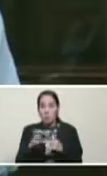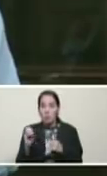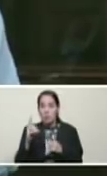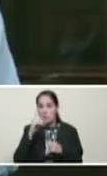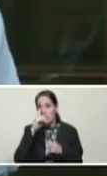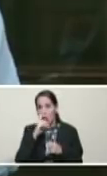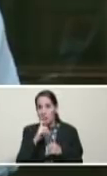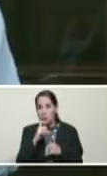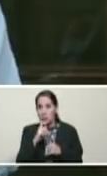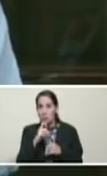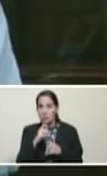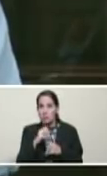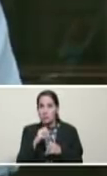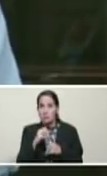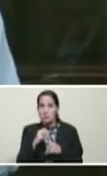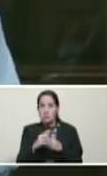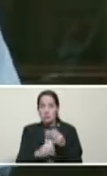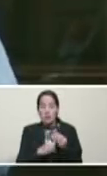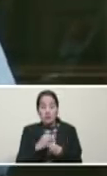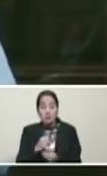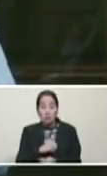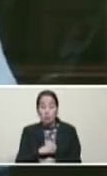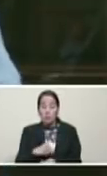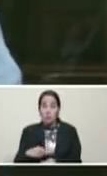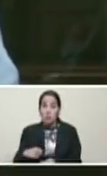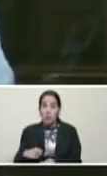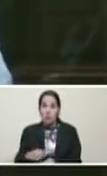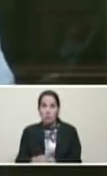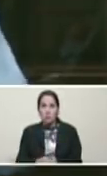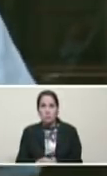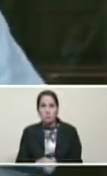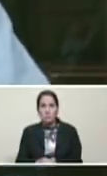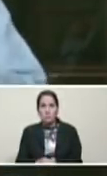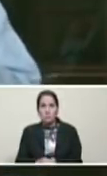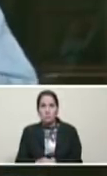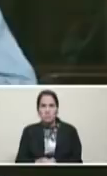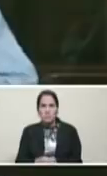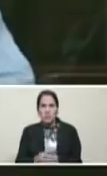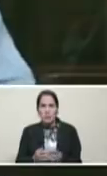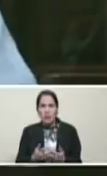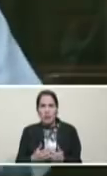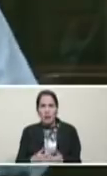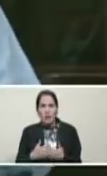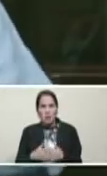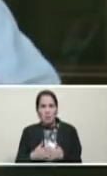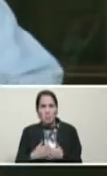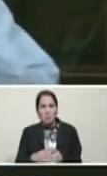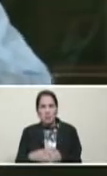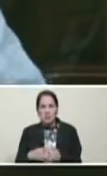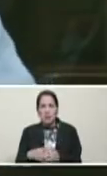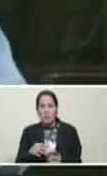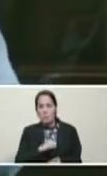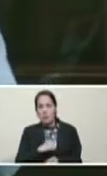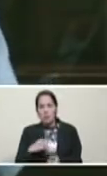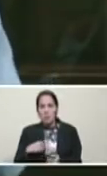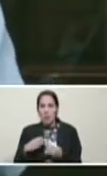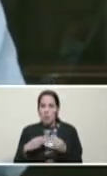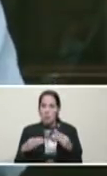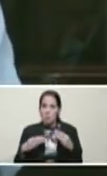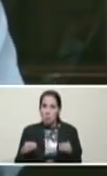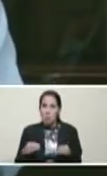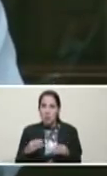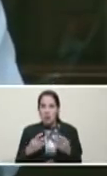está en manos privadas en empresas mixtas y en empresas del estado empresa socialista